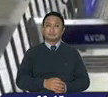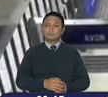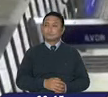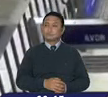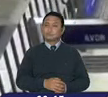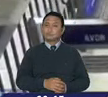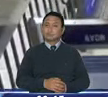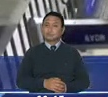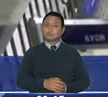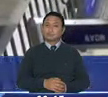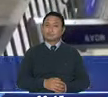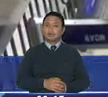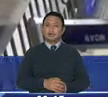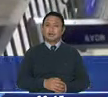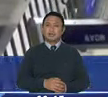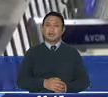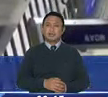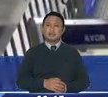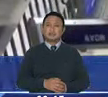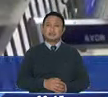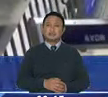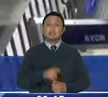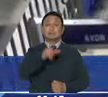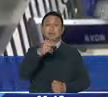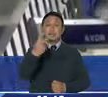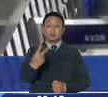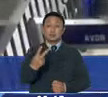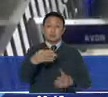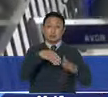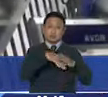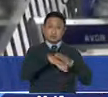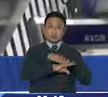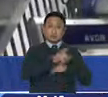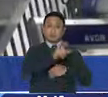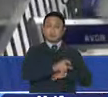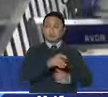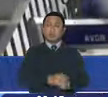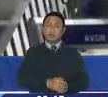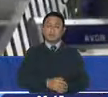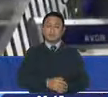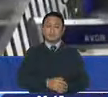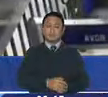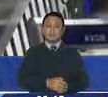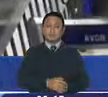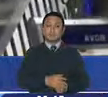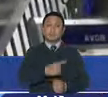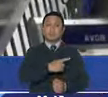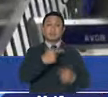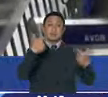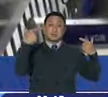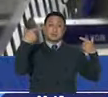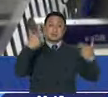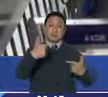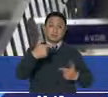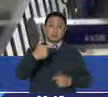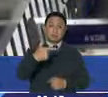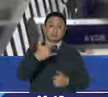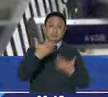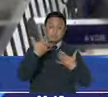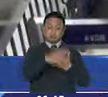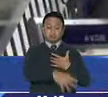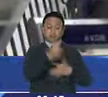segundos. Recargaban sus tarjetas cuando se presentó aquel desconocido. Los apuntó con arma de fuego y procedió a quitar